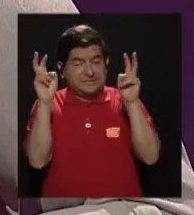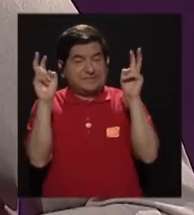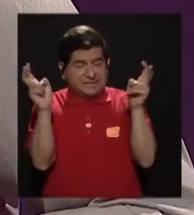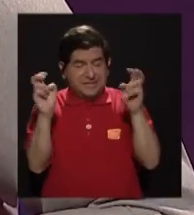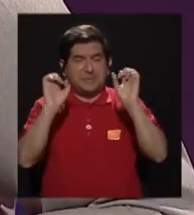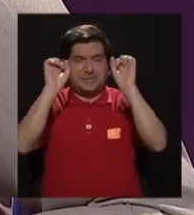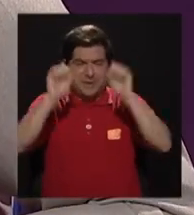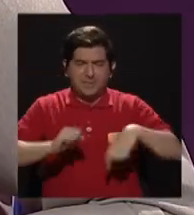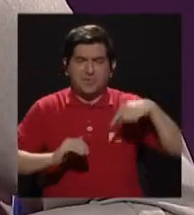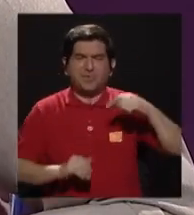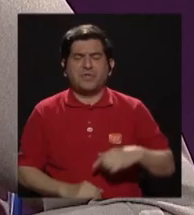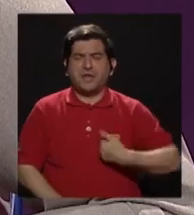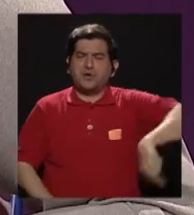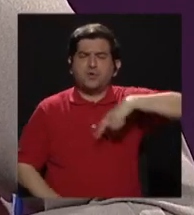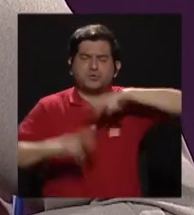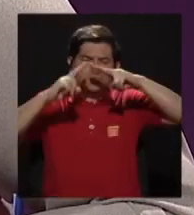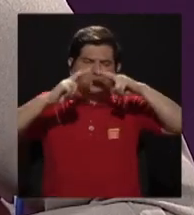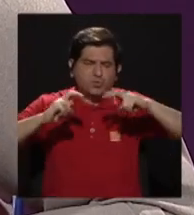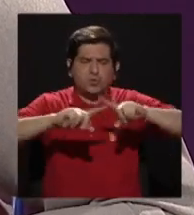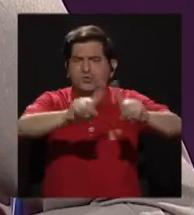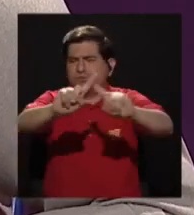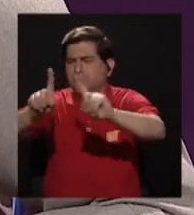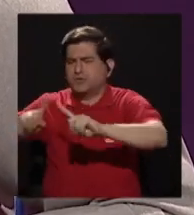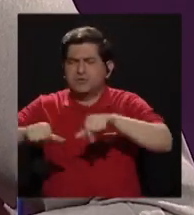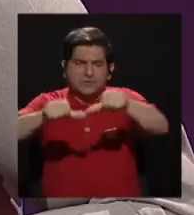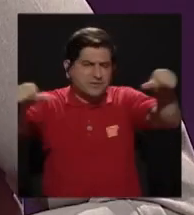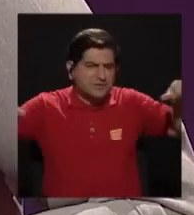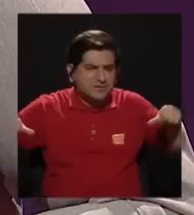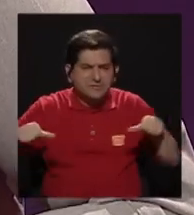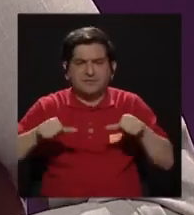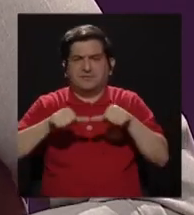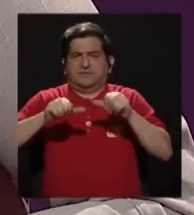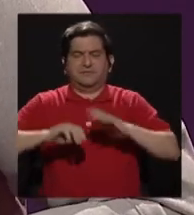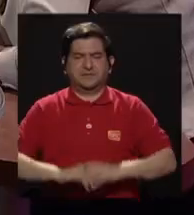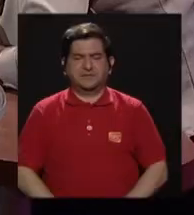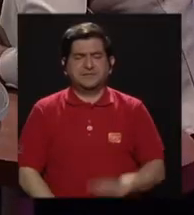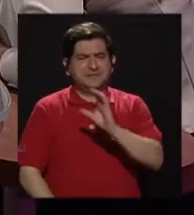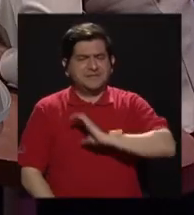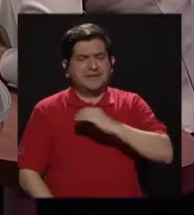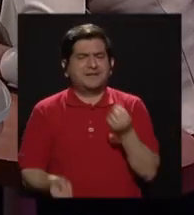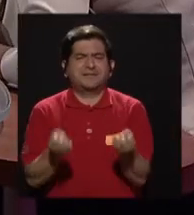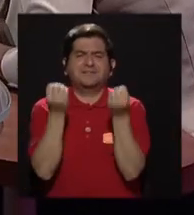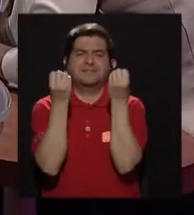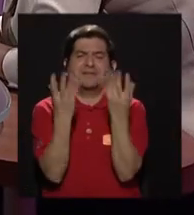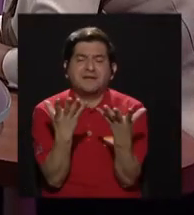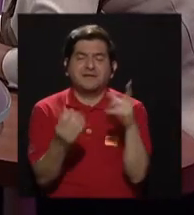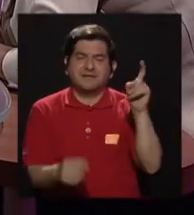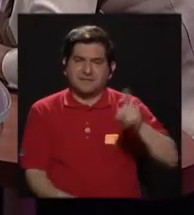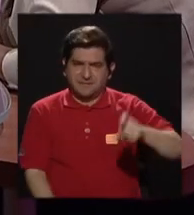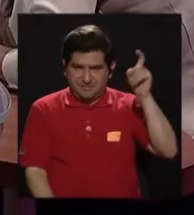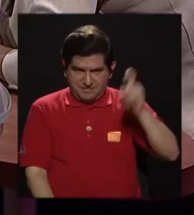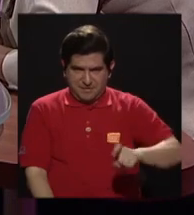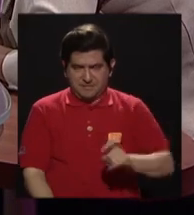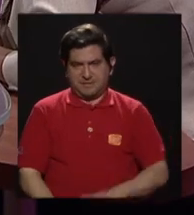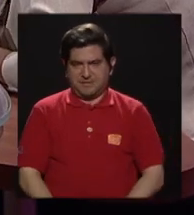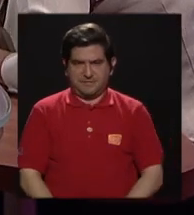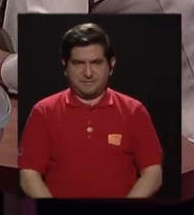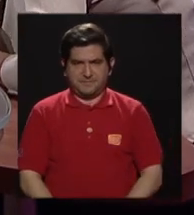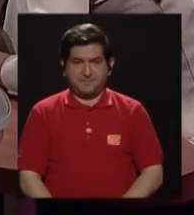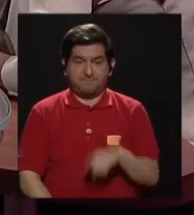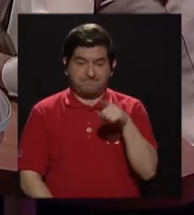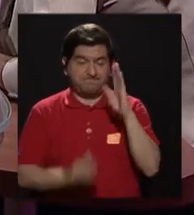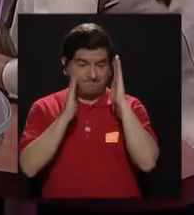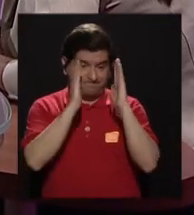cual podríamos abarcar tantos aspectos, hay tantas características que necesitan